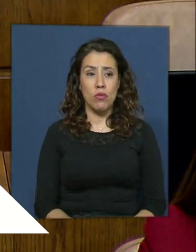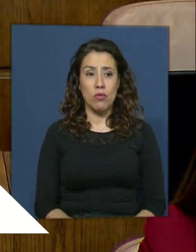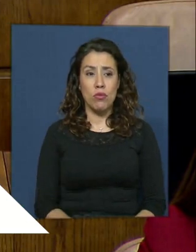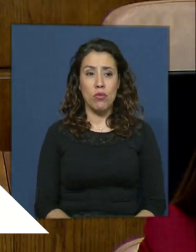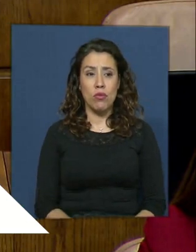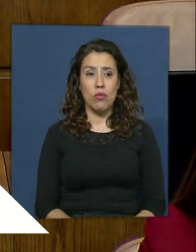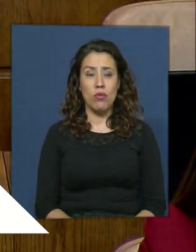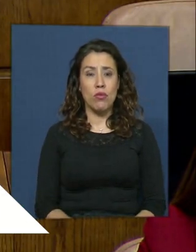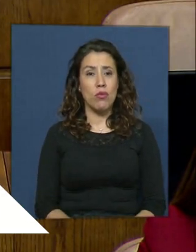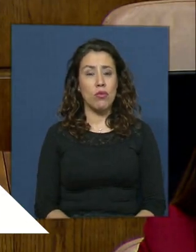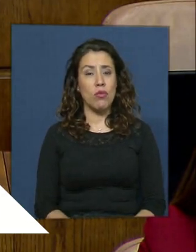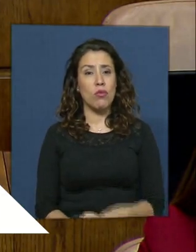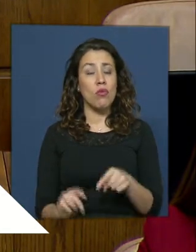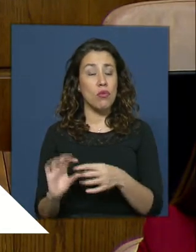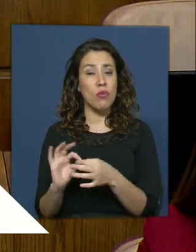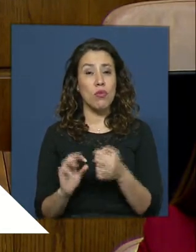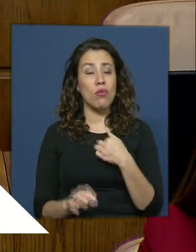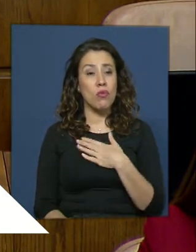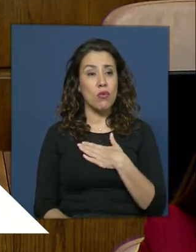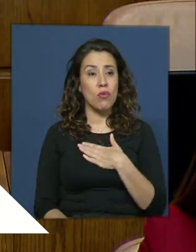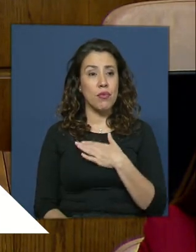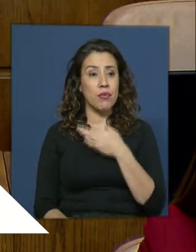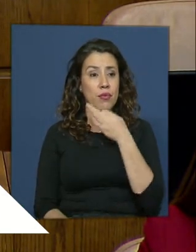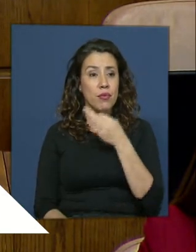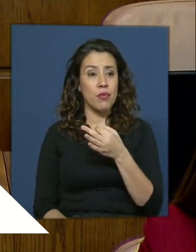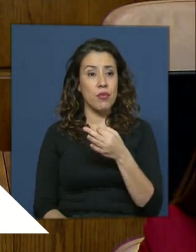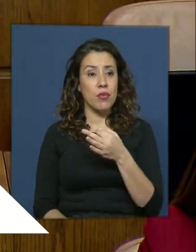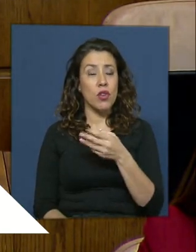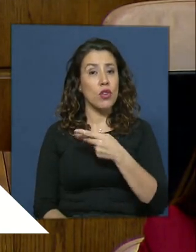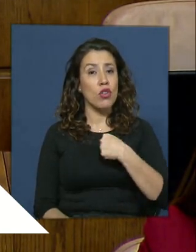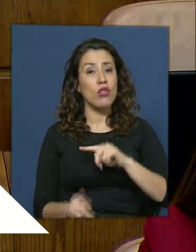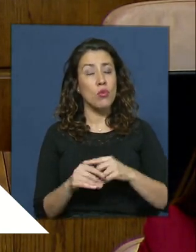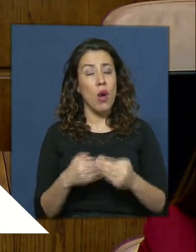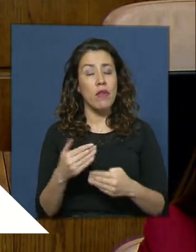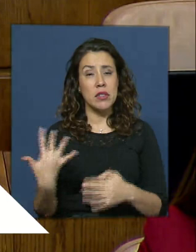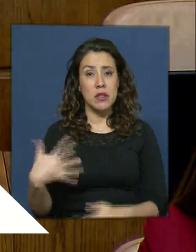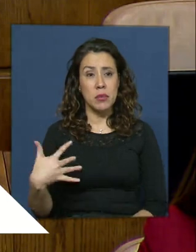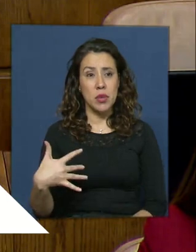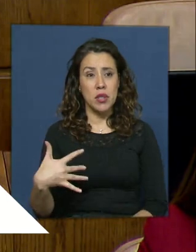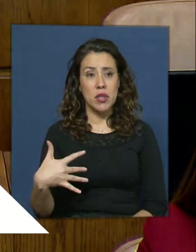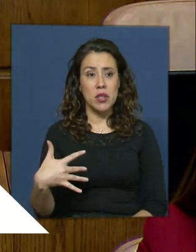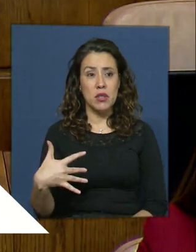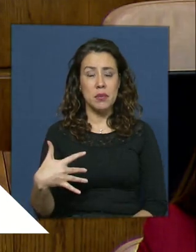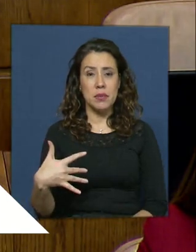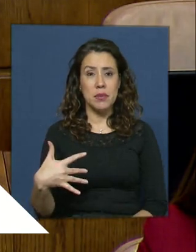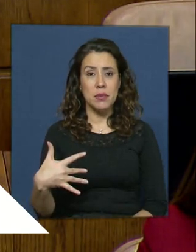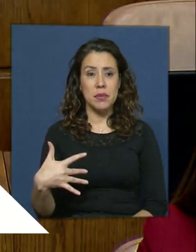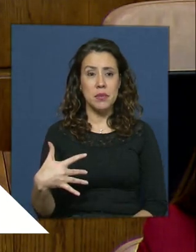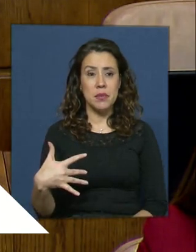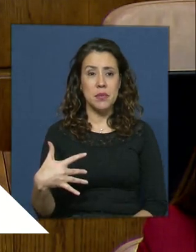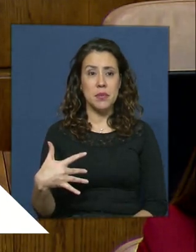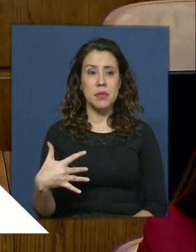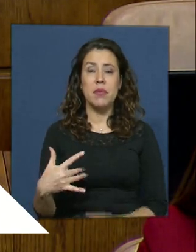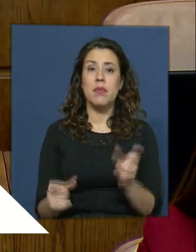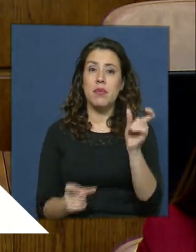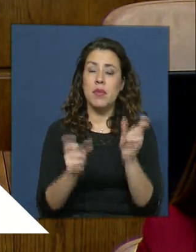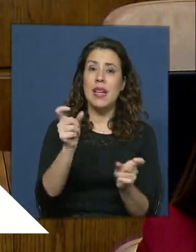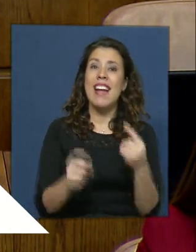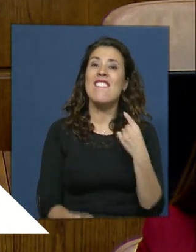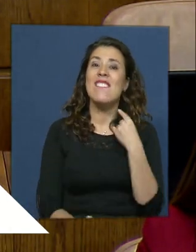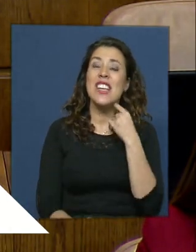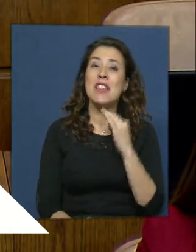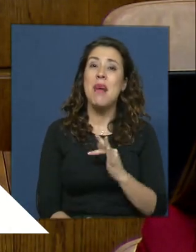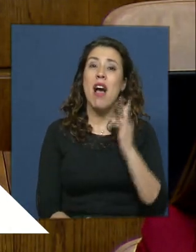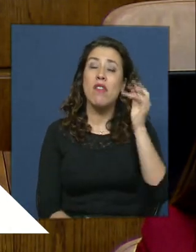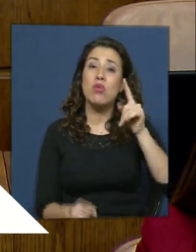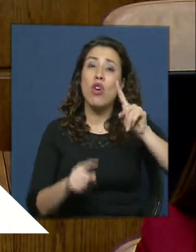presidente, hoy día lo que queremos hacer, y yo creo que estamos dando un paso histórico, es de que las víctimas no